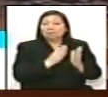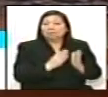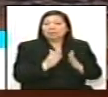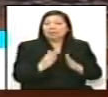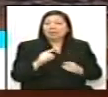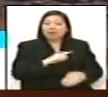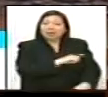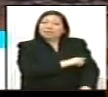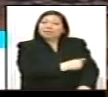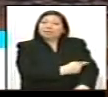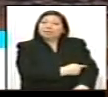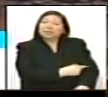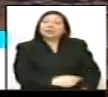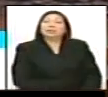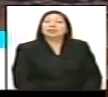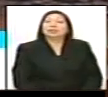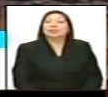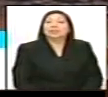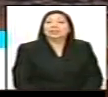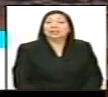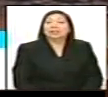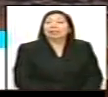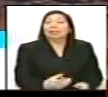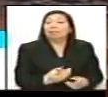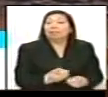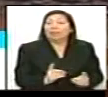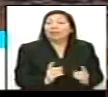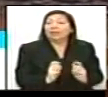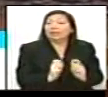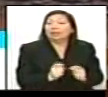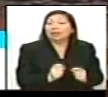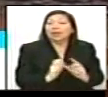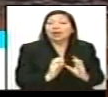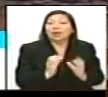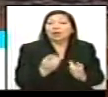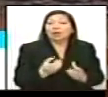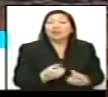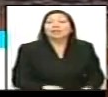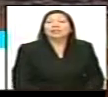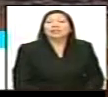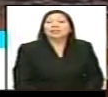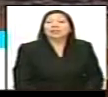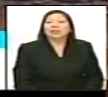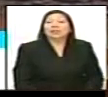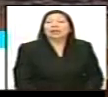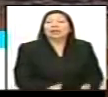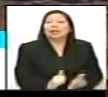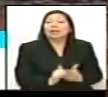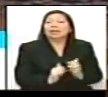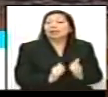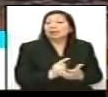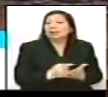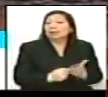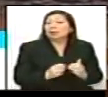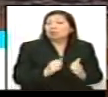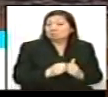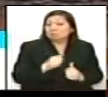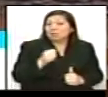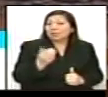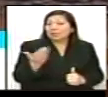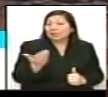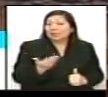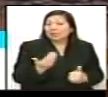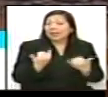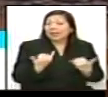para el fortalecimiento de la institucionalidad democrática que entregamos al Congreso de la República, que el levantamiento de la inmunidad